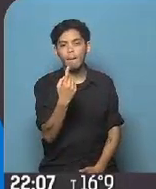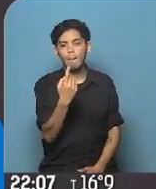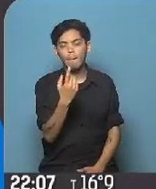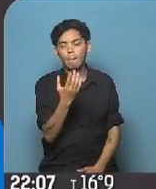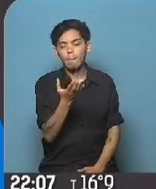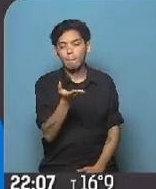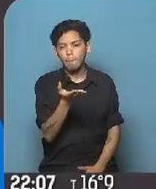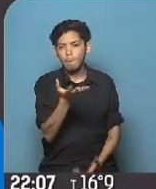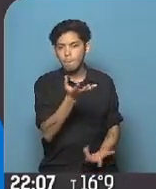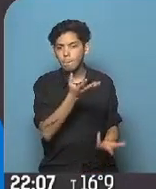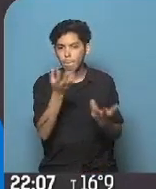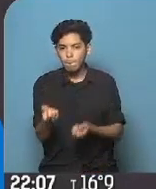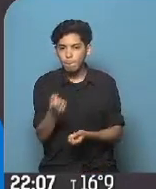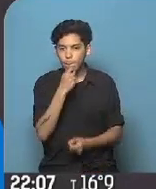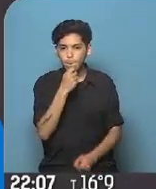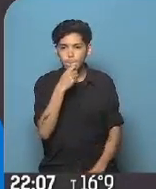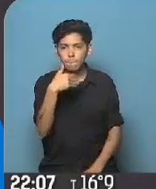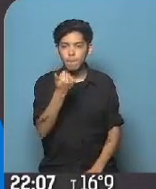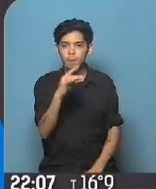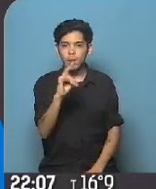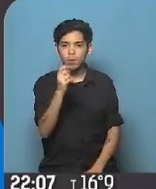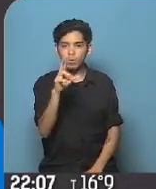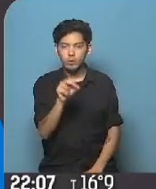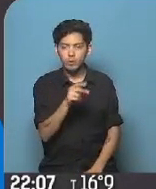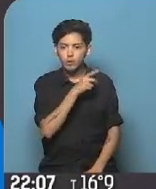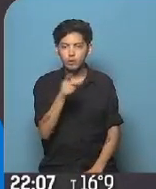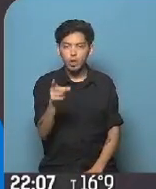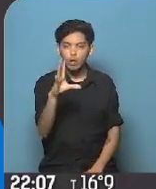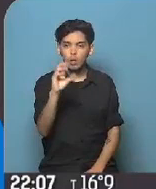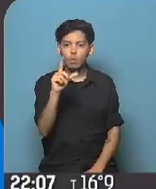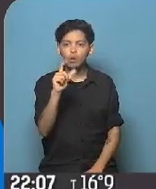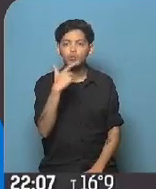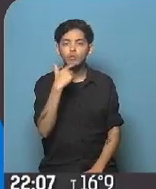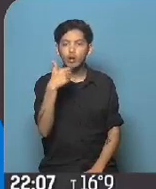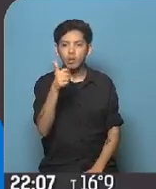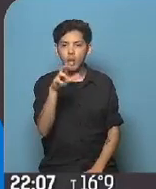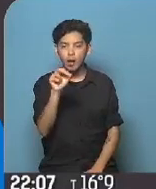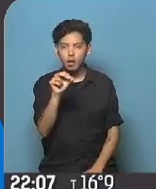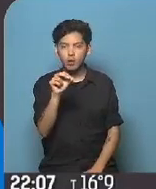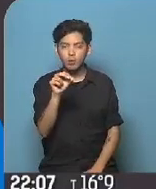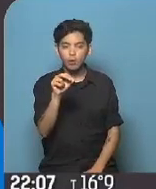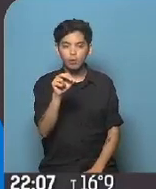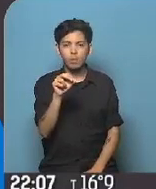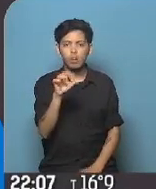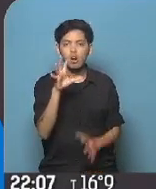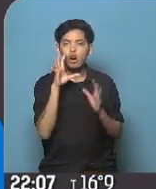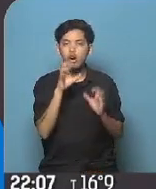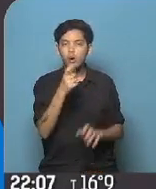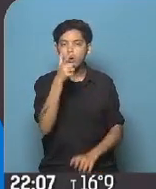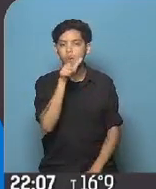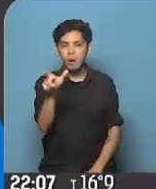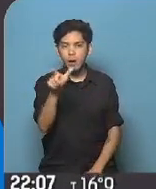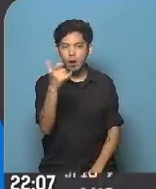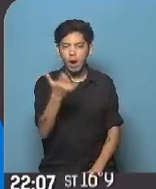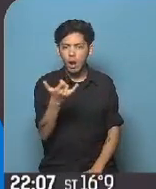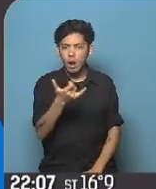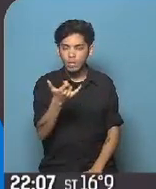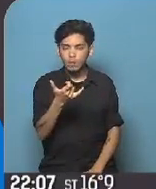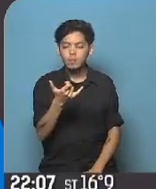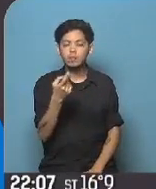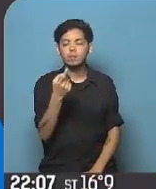está a favor, por ejemplo, de Nicolás Maduro y en contra de Bolsonaro. Odio es una palabra que se repite.